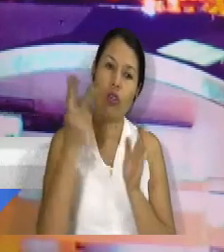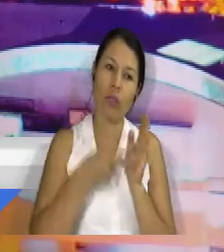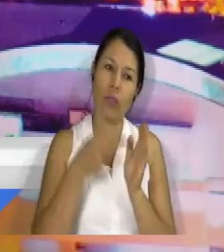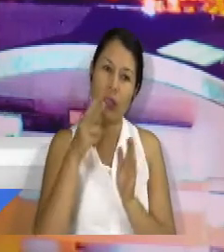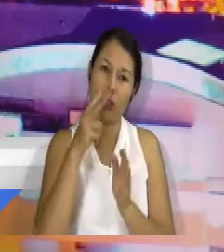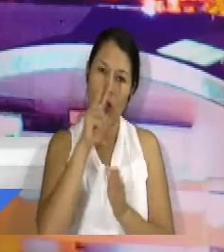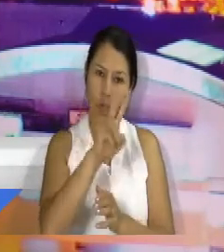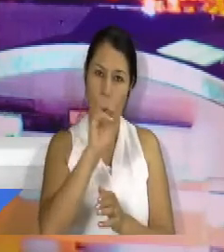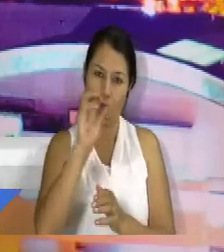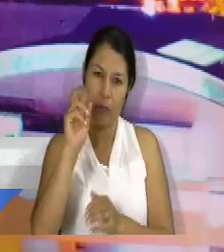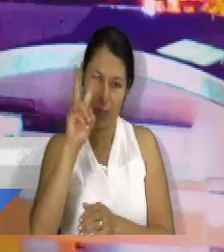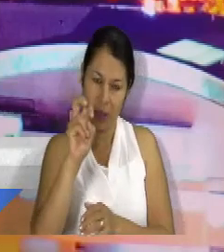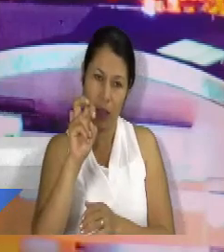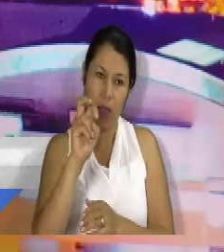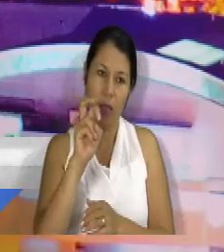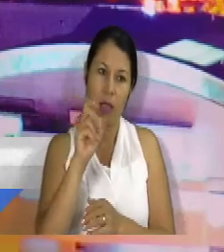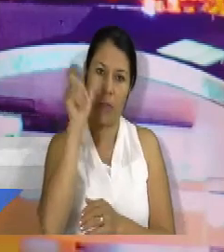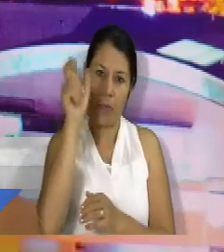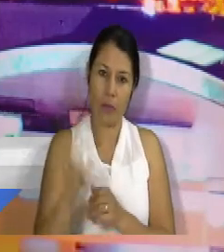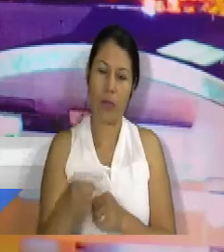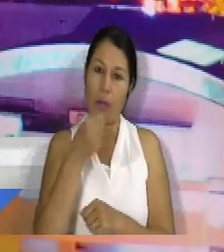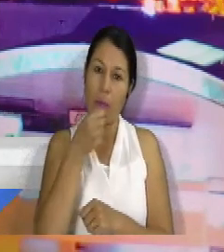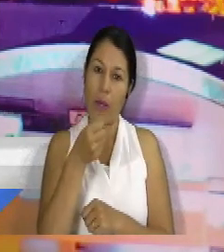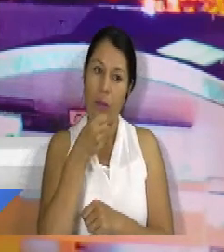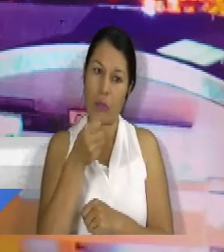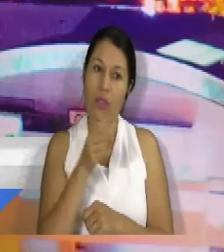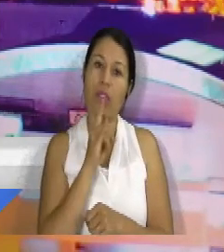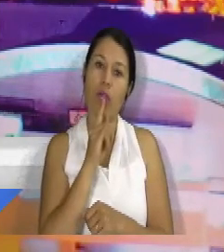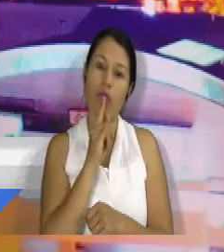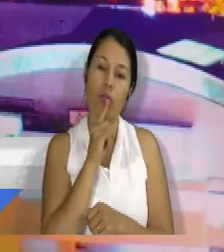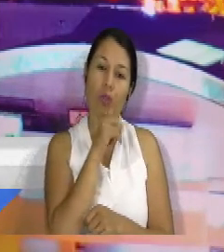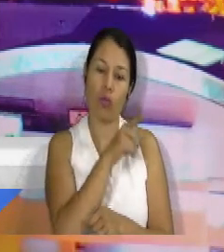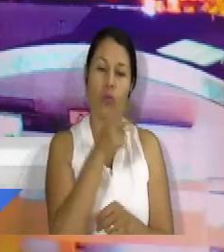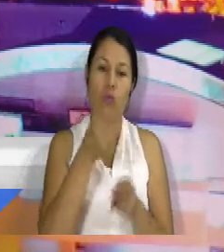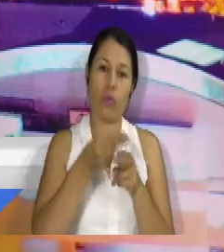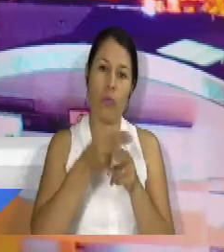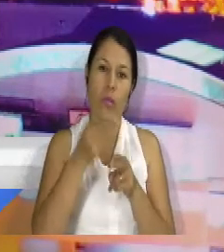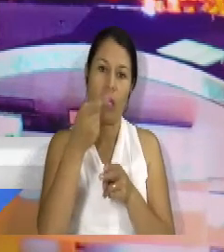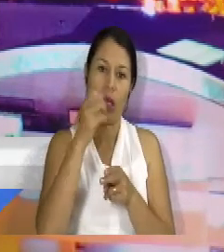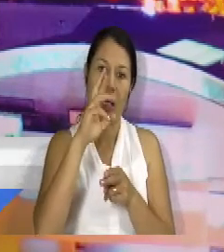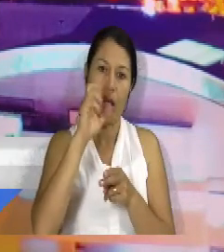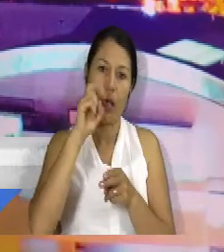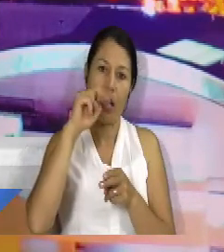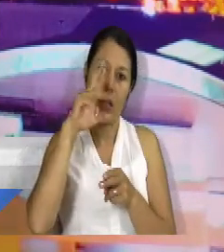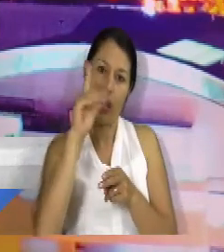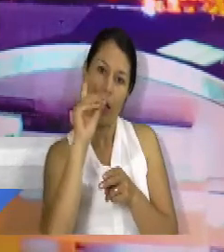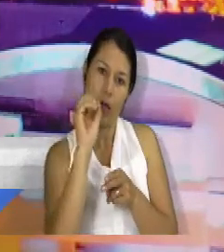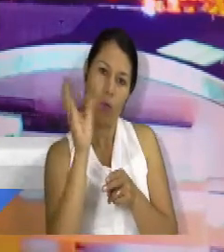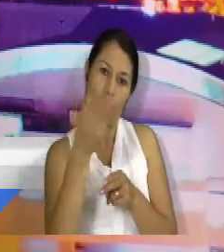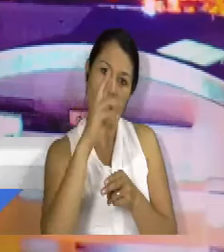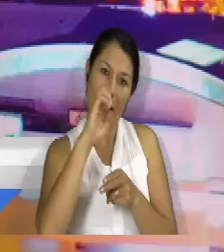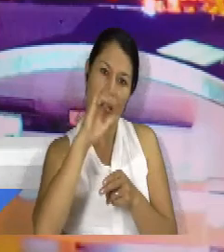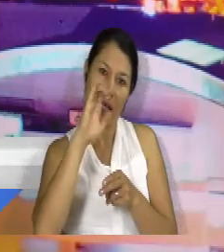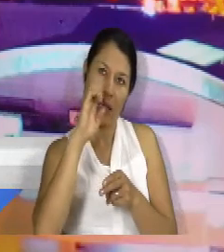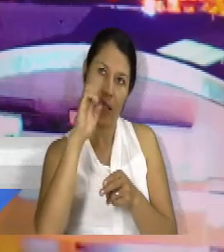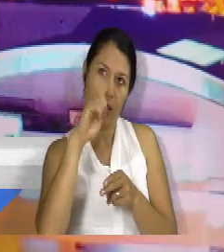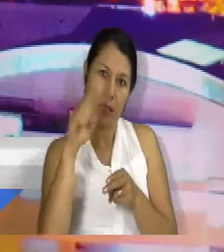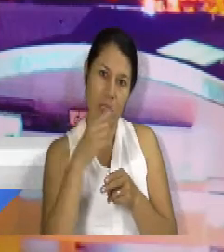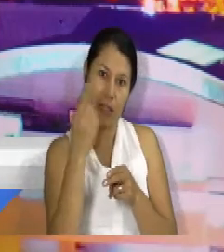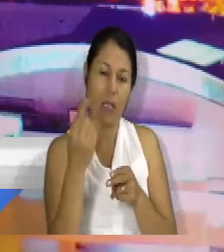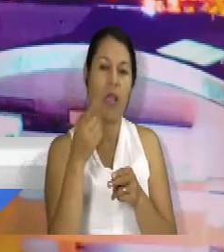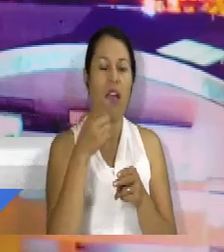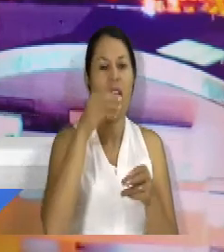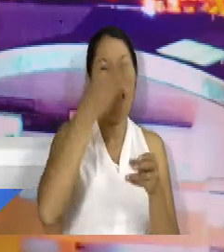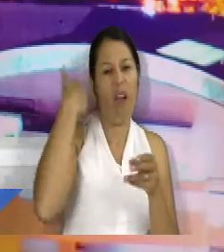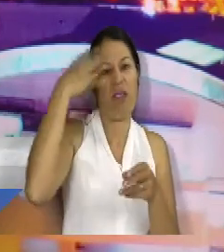periodista de Estados Unidos, de nombre Gerardo Reyes, y trabaja con el Miami Herald, o trabajaba en esa época, ahora está con